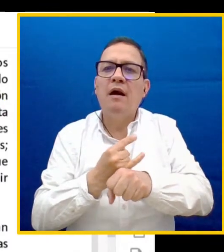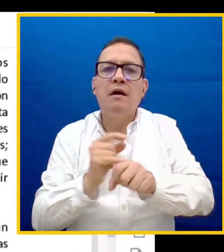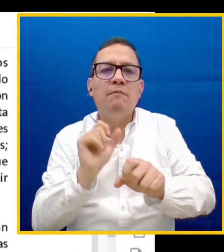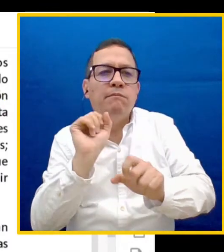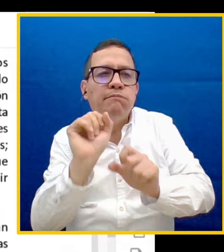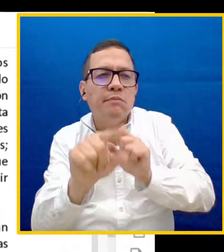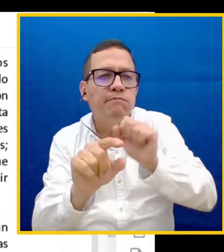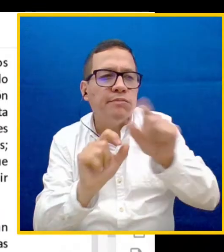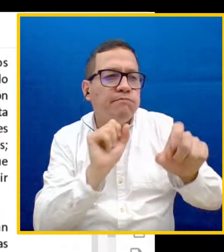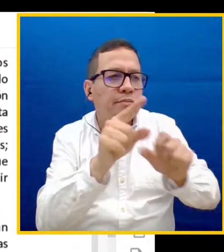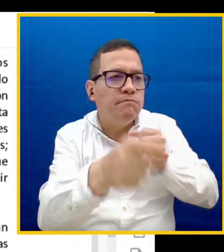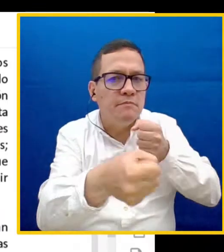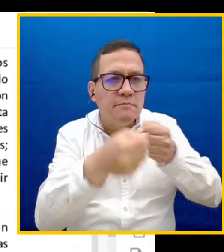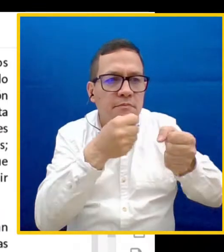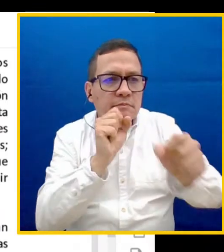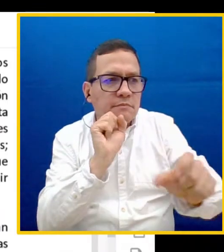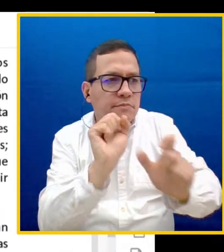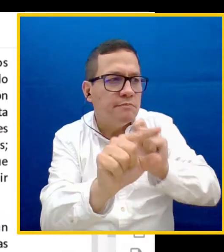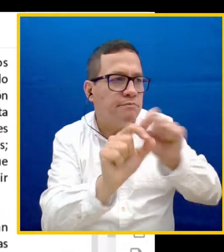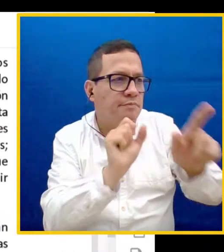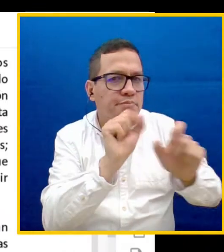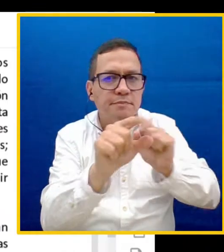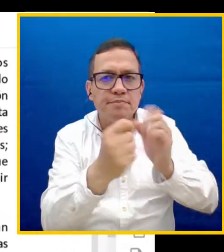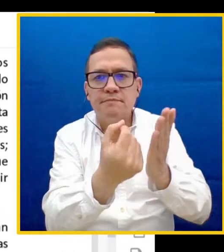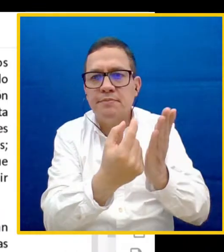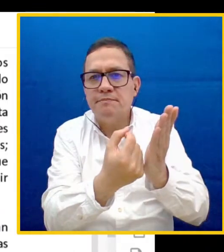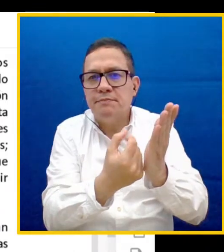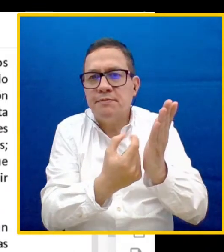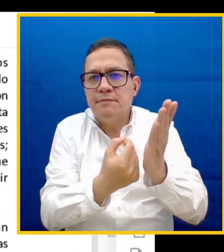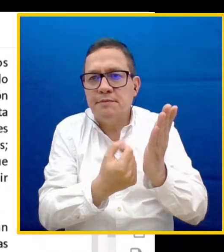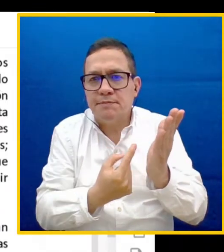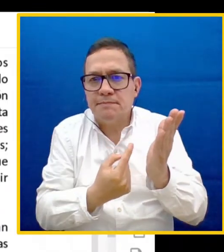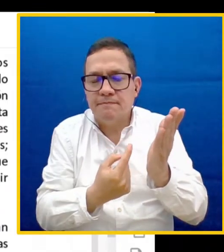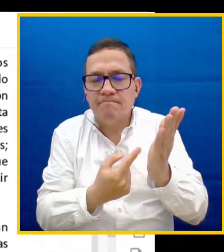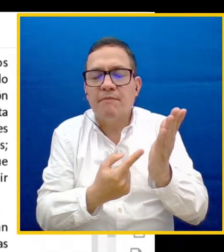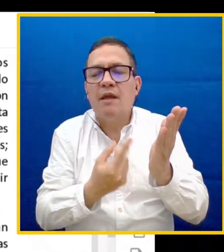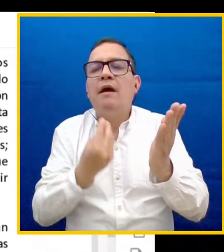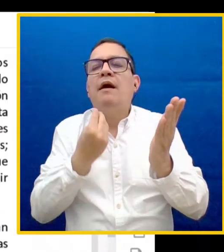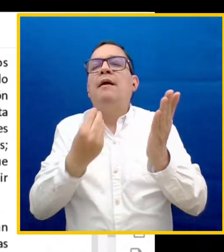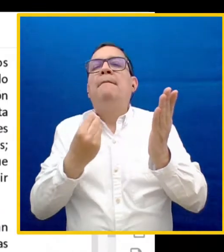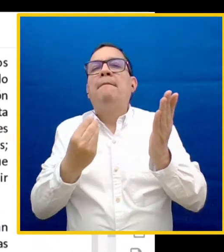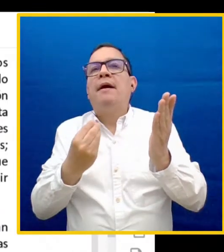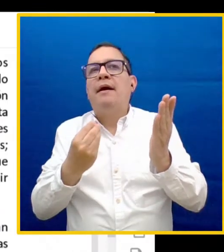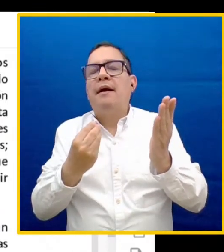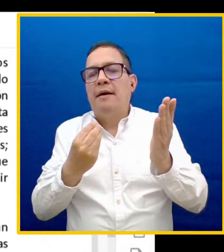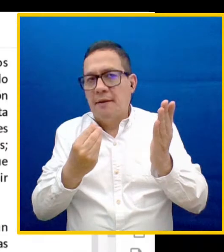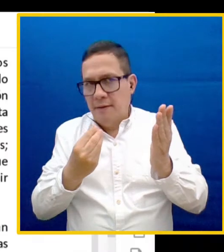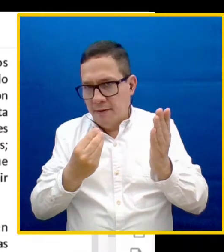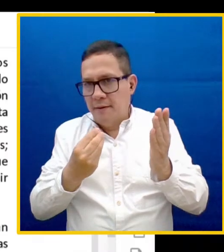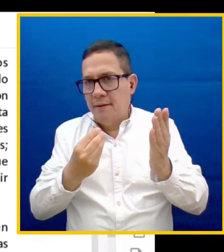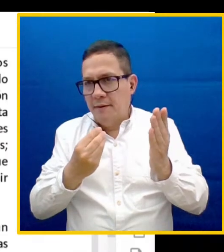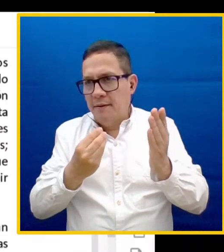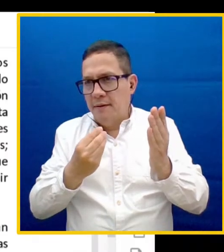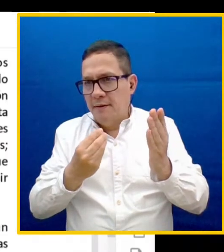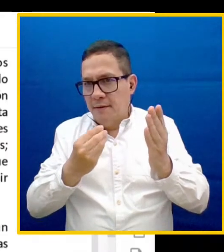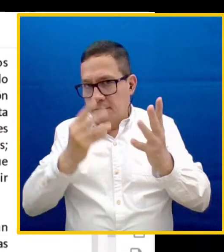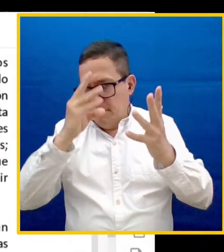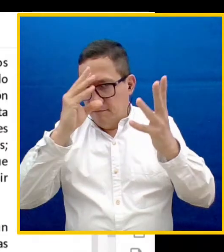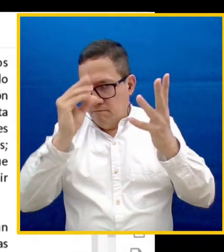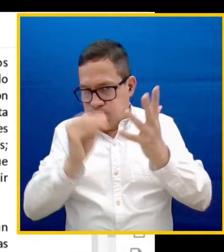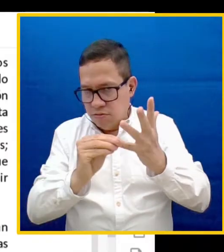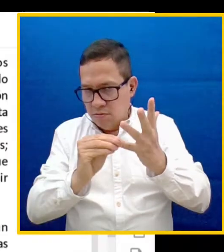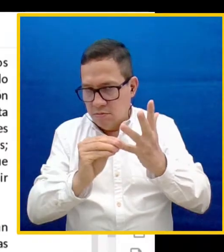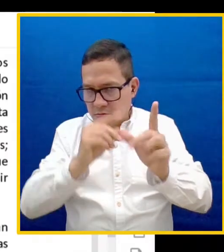encuestas. De esta manera, se trata que las conclusiones a las cuales se arribe sean estadísticamente